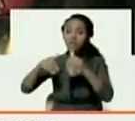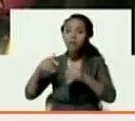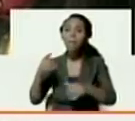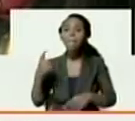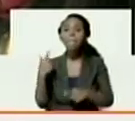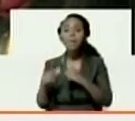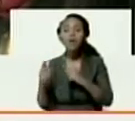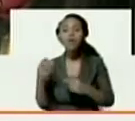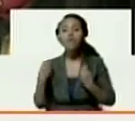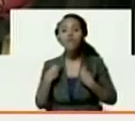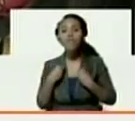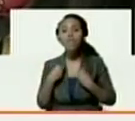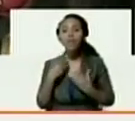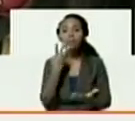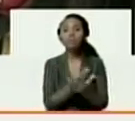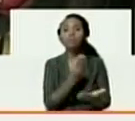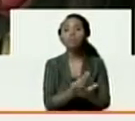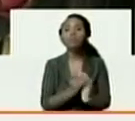vive en Maturín.